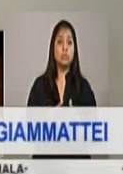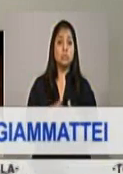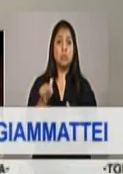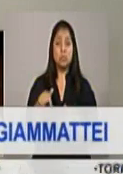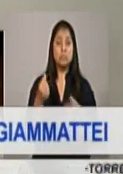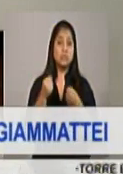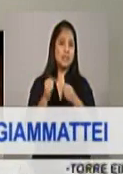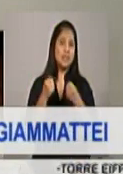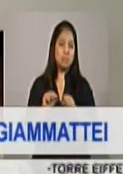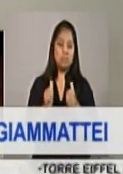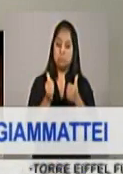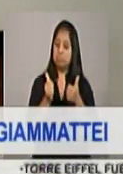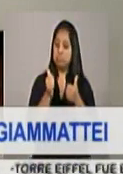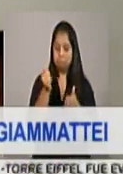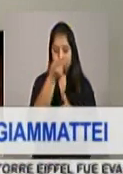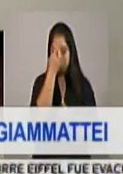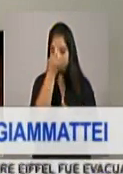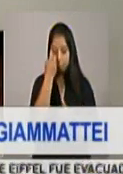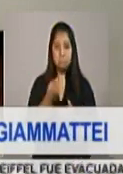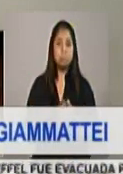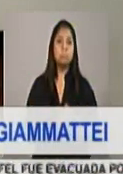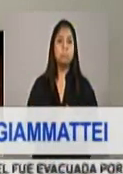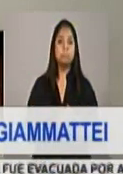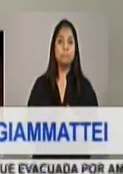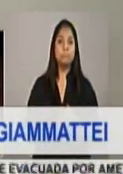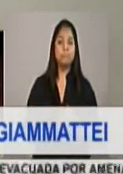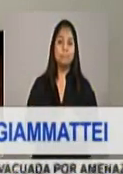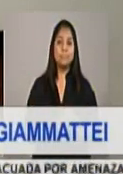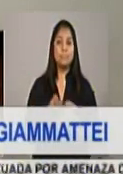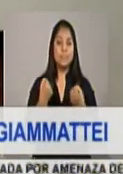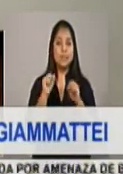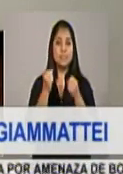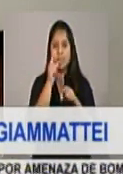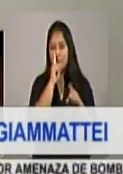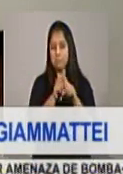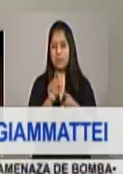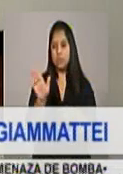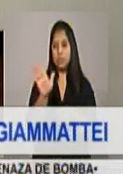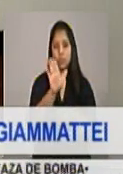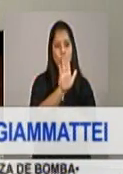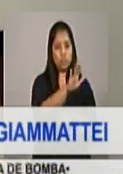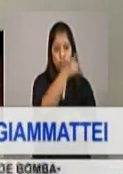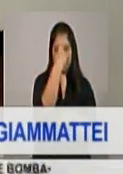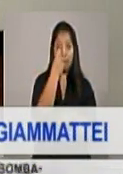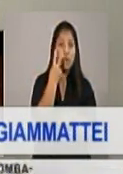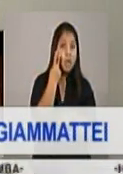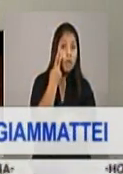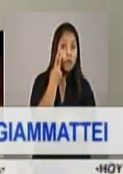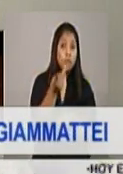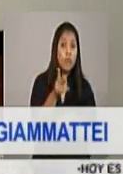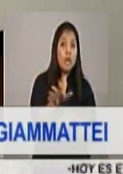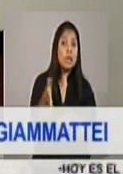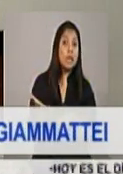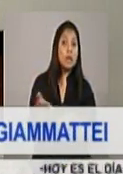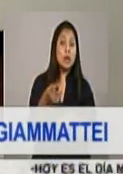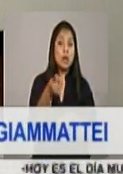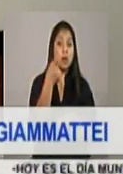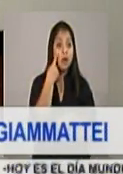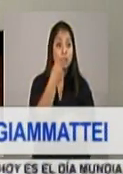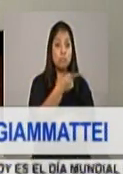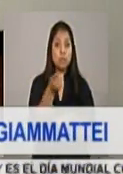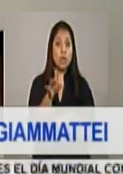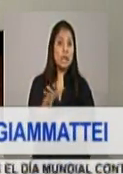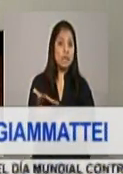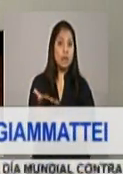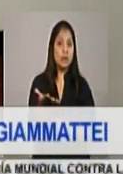haciendo un buen trabajo, haciendo su tarea. Vieron ayer, todos lo pudimos